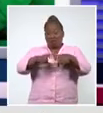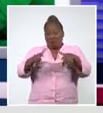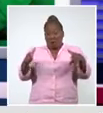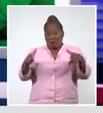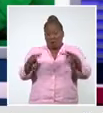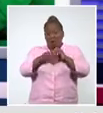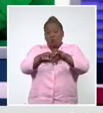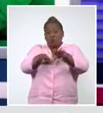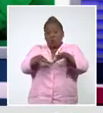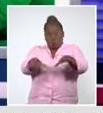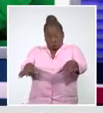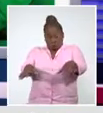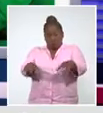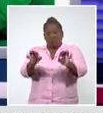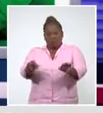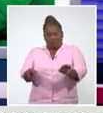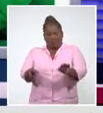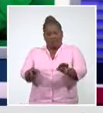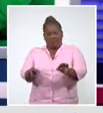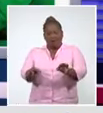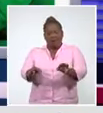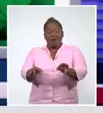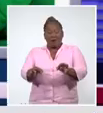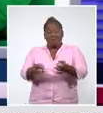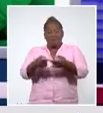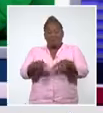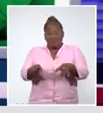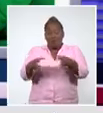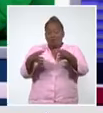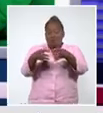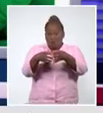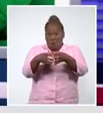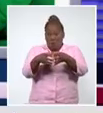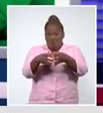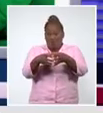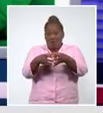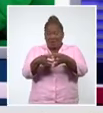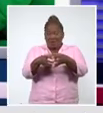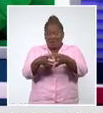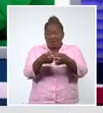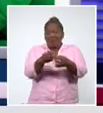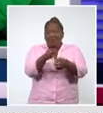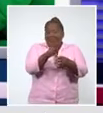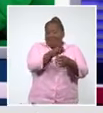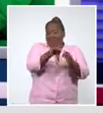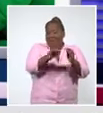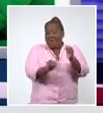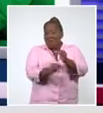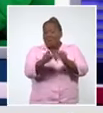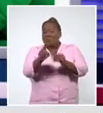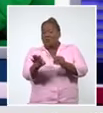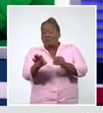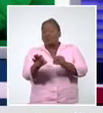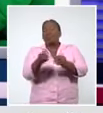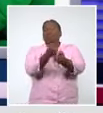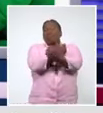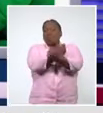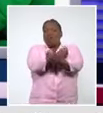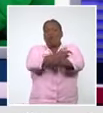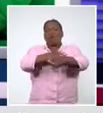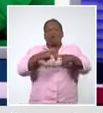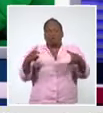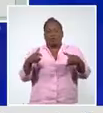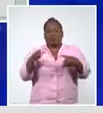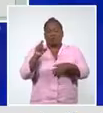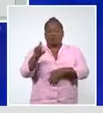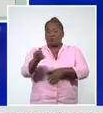verdad que se ha incrementado mucho el riesgo en este grupo. Por último, los municipios con mayor número